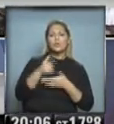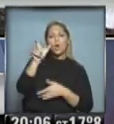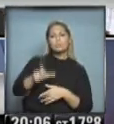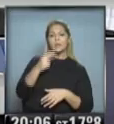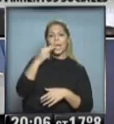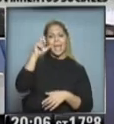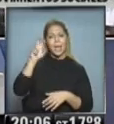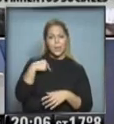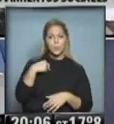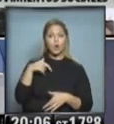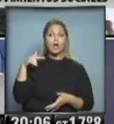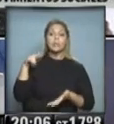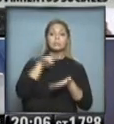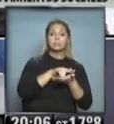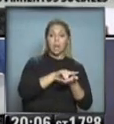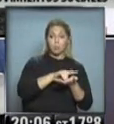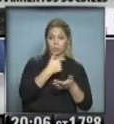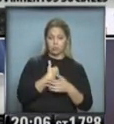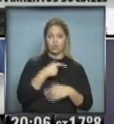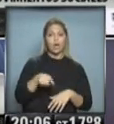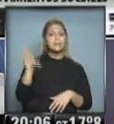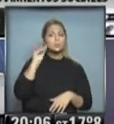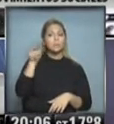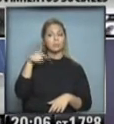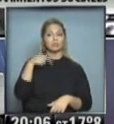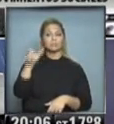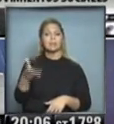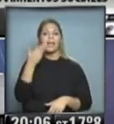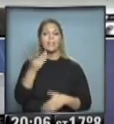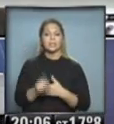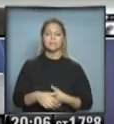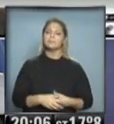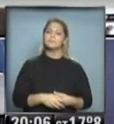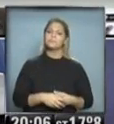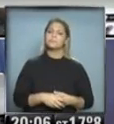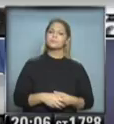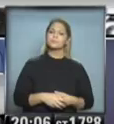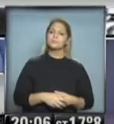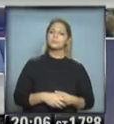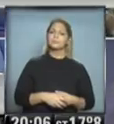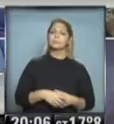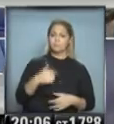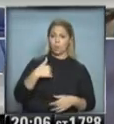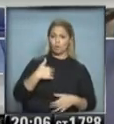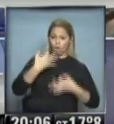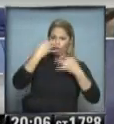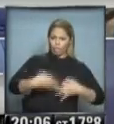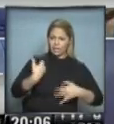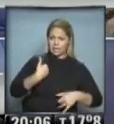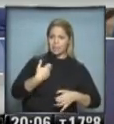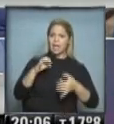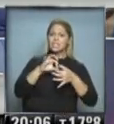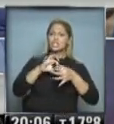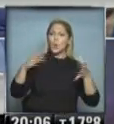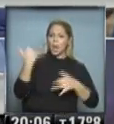diciendo en estos momentos Evo Morales, seguimos compartiendo su discurso. La embajada de Estados Unidos, tenemos dignidad, tenemos soberanía.